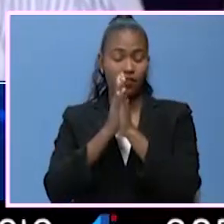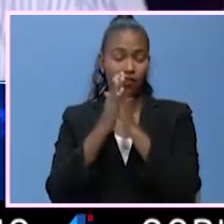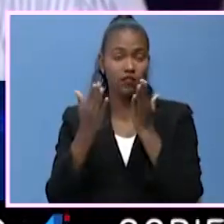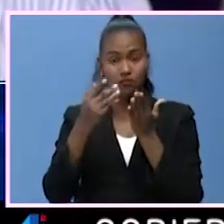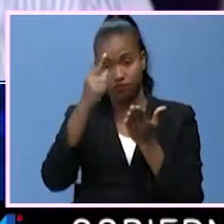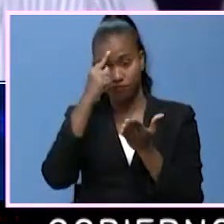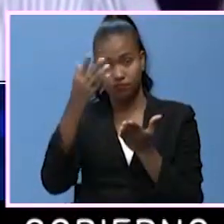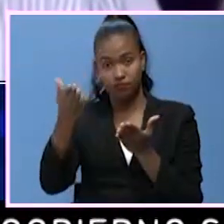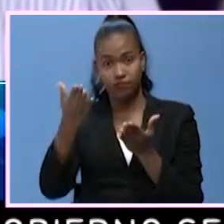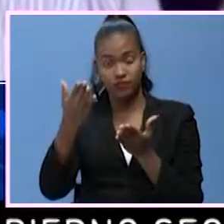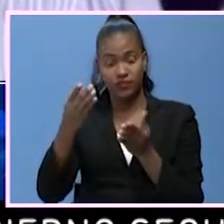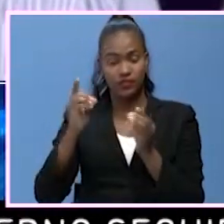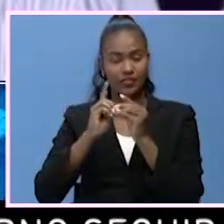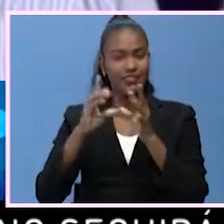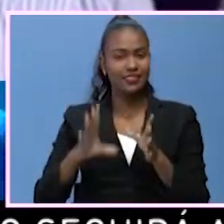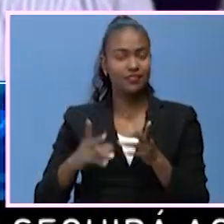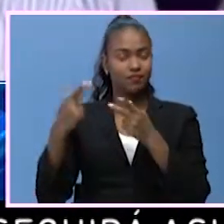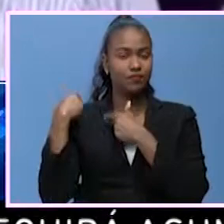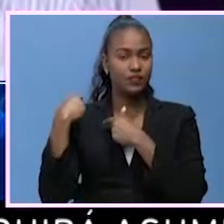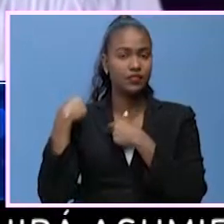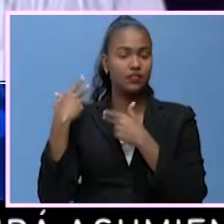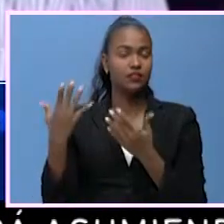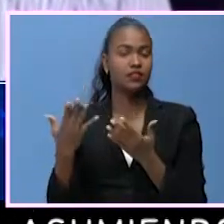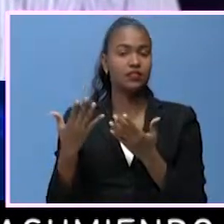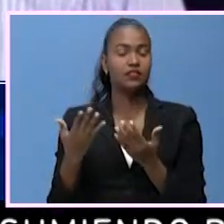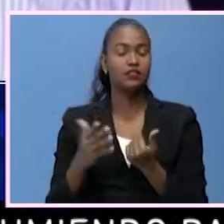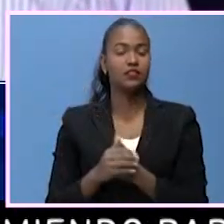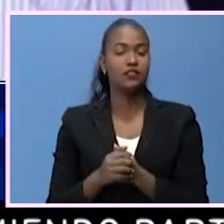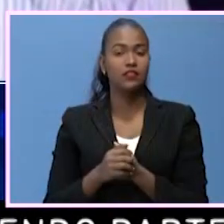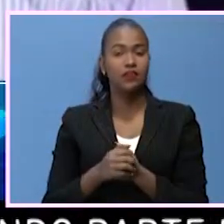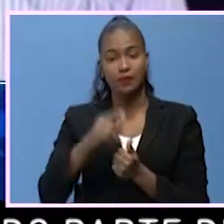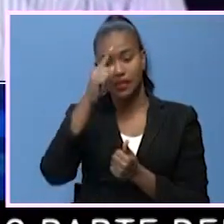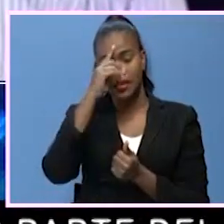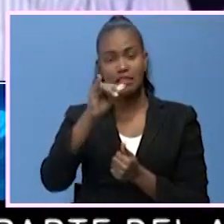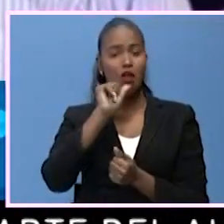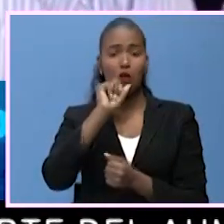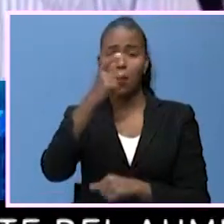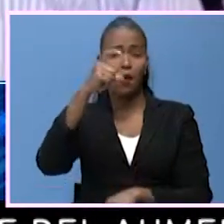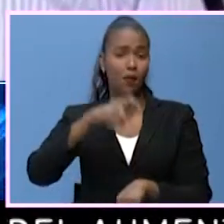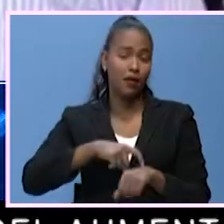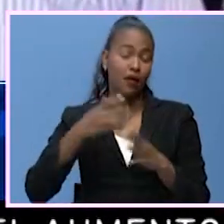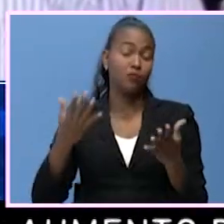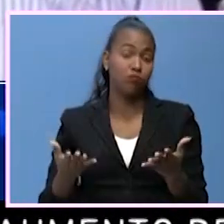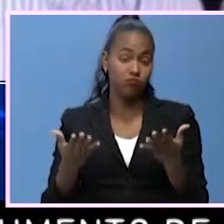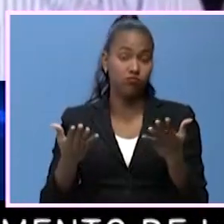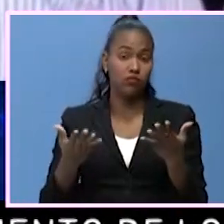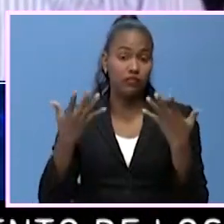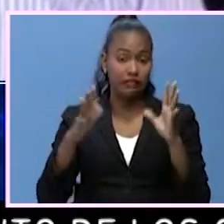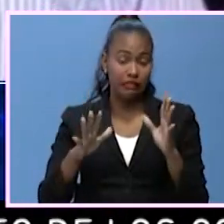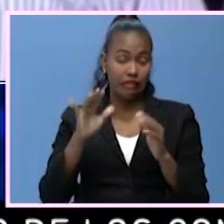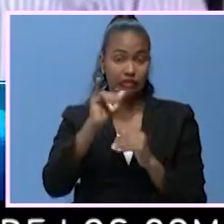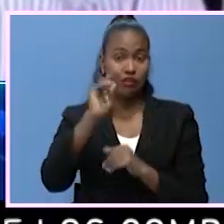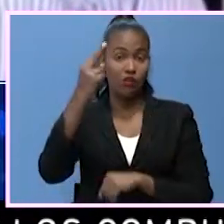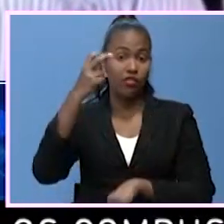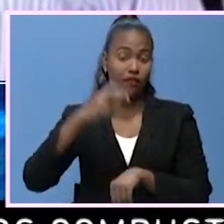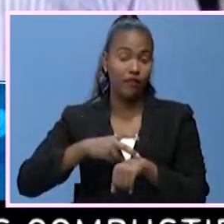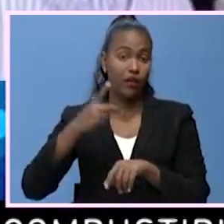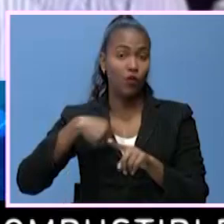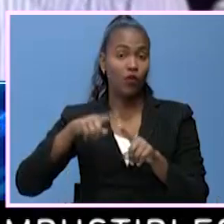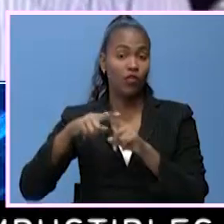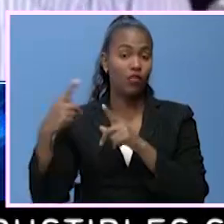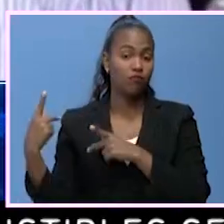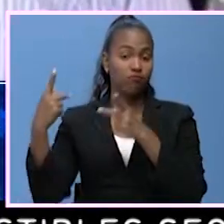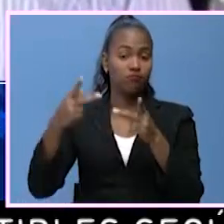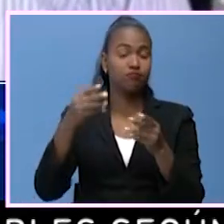solicitándole a nuestro director de que no sea esta la primera vez. Bueno, de hecho, ya es la segunda vez que tenemos